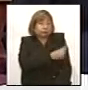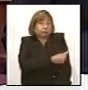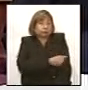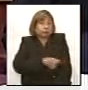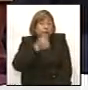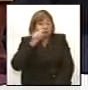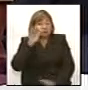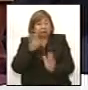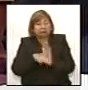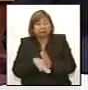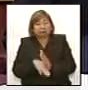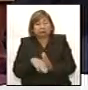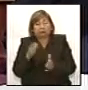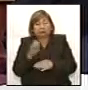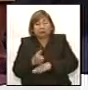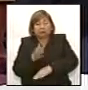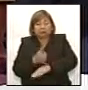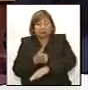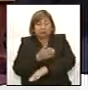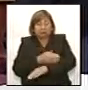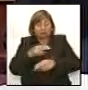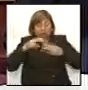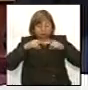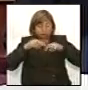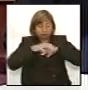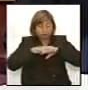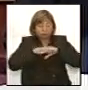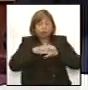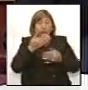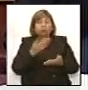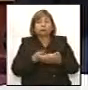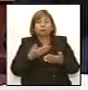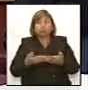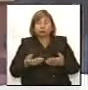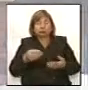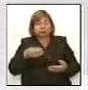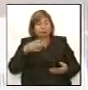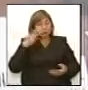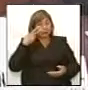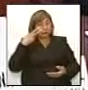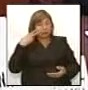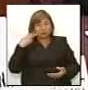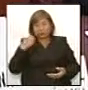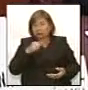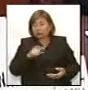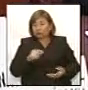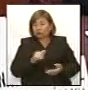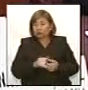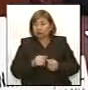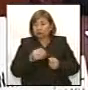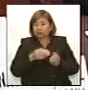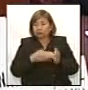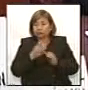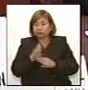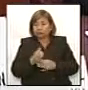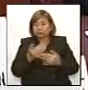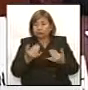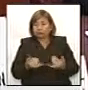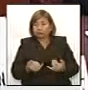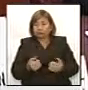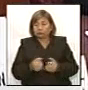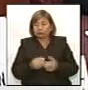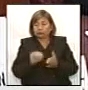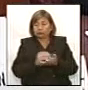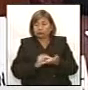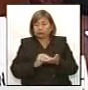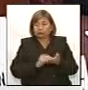requisito fundamental para el desarrollo de investigaciones científicas de los recursos naturales de la Amazonía. Bajo las circunstancias actuales de la